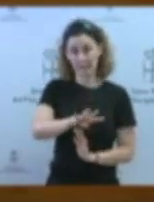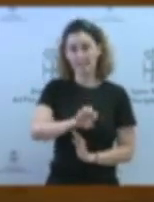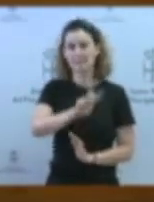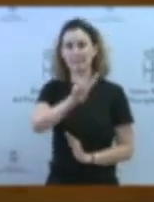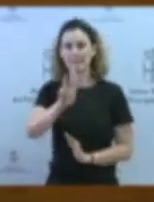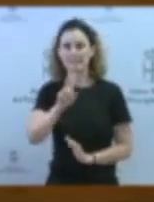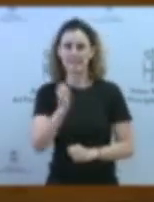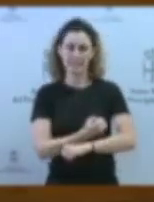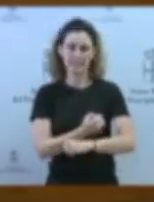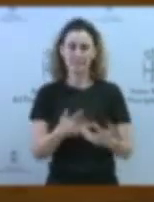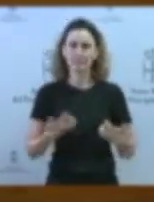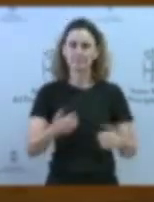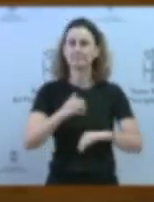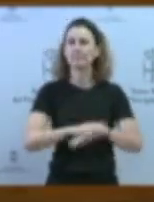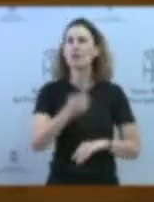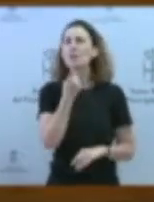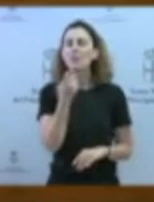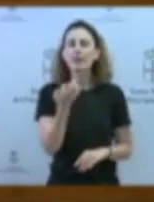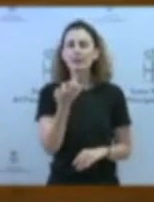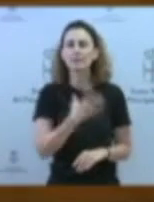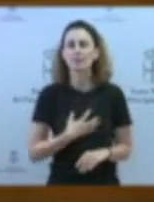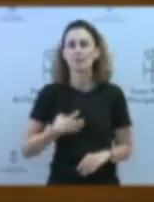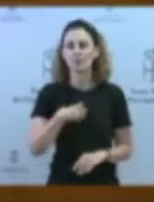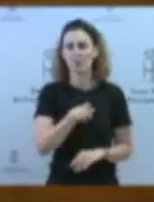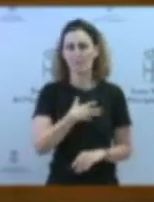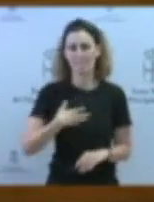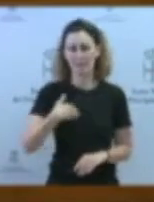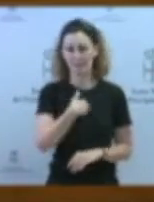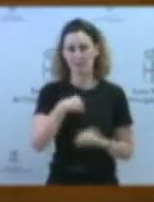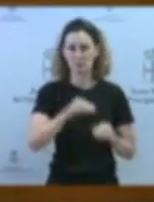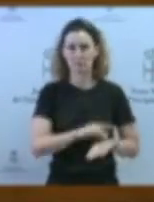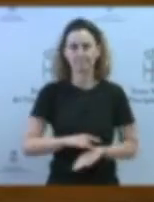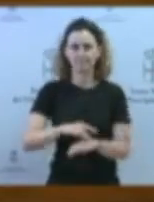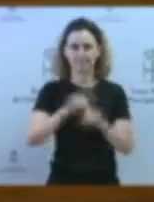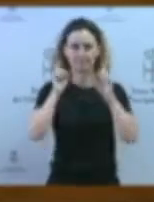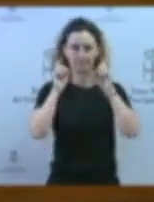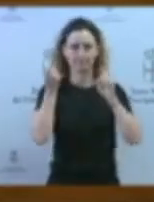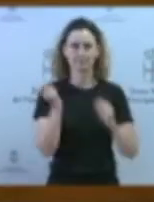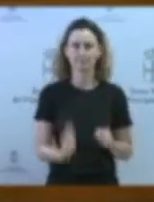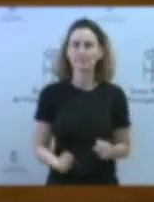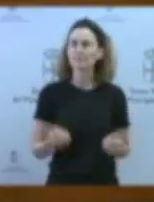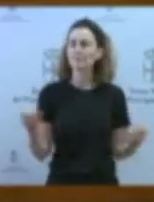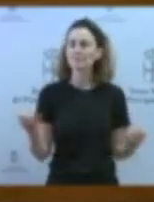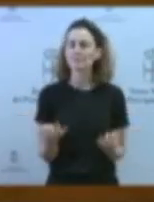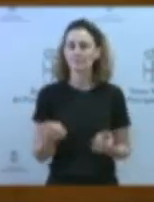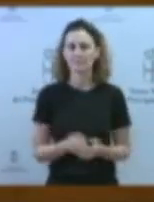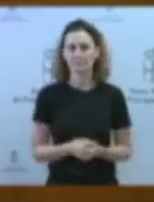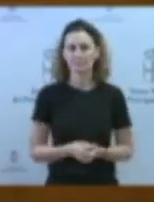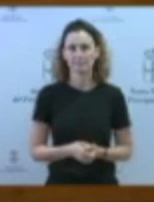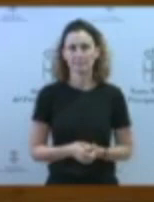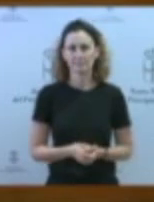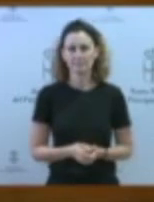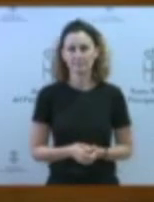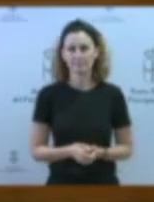la orientación educativa y profesional las siguientes. Son funciones de la orientación educativa y profesional: favorecer el desarrollo integral